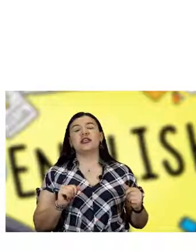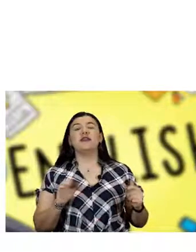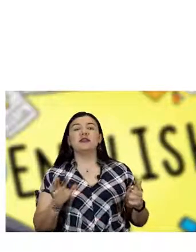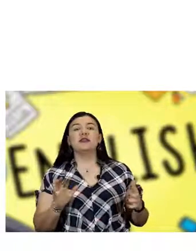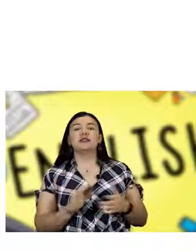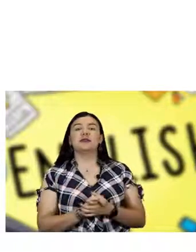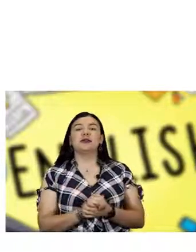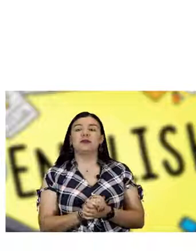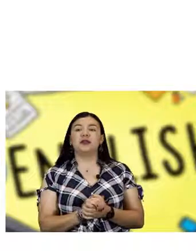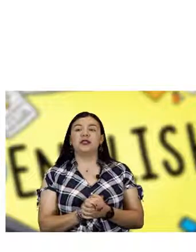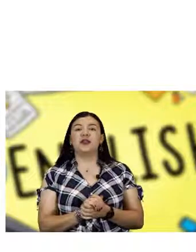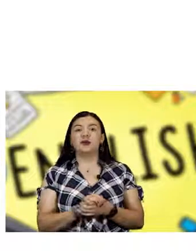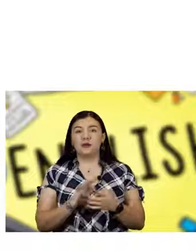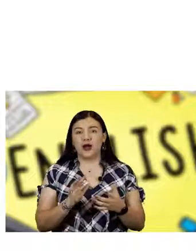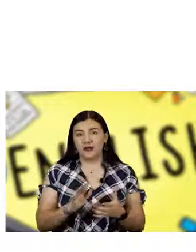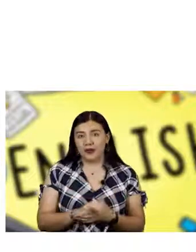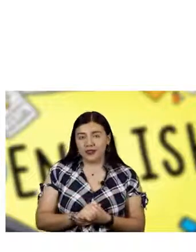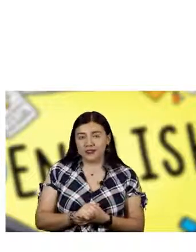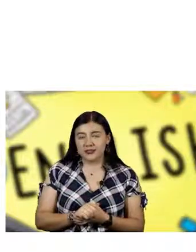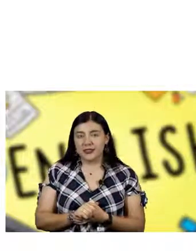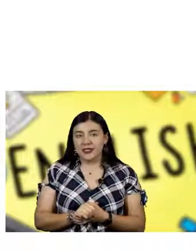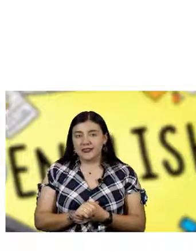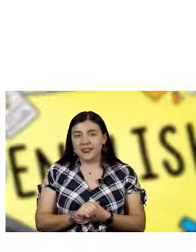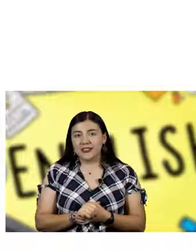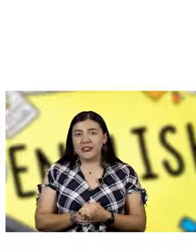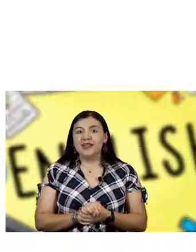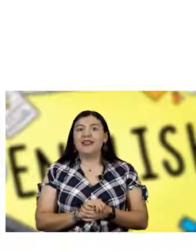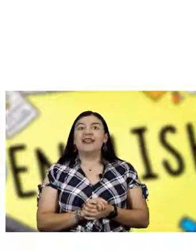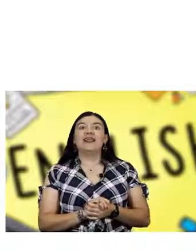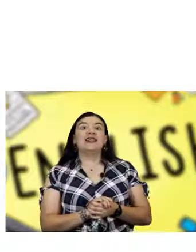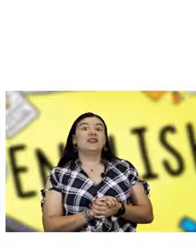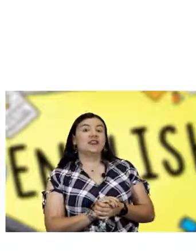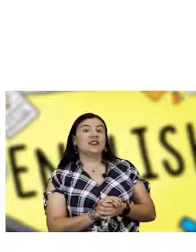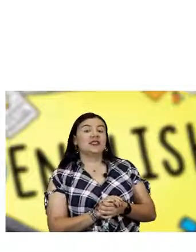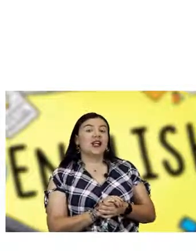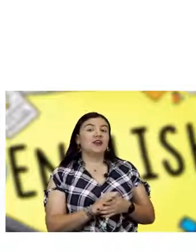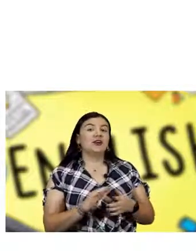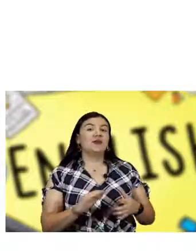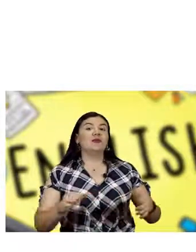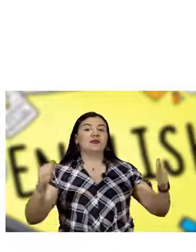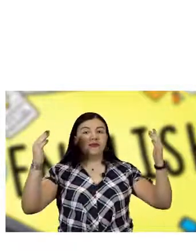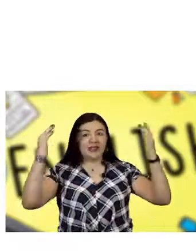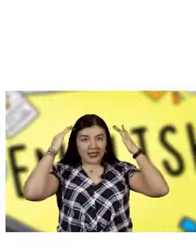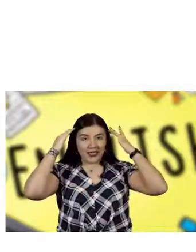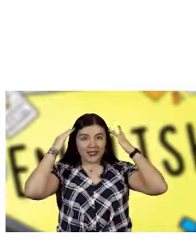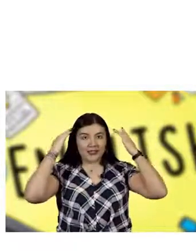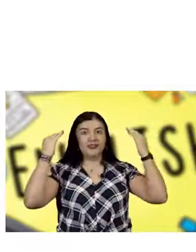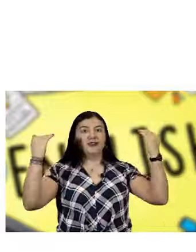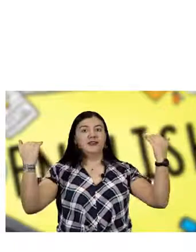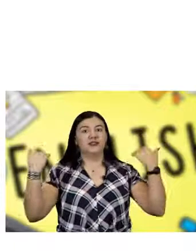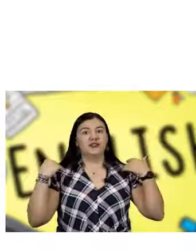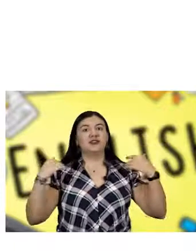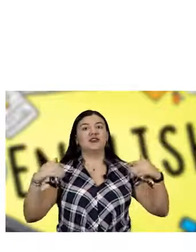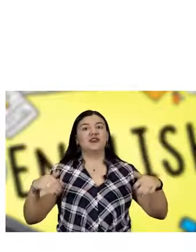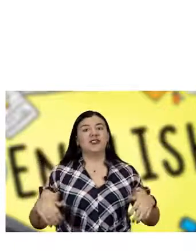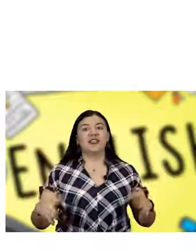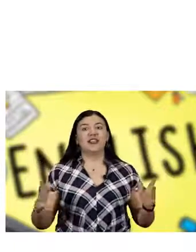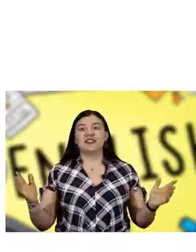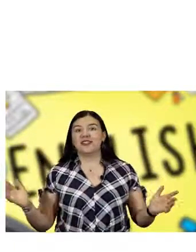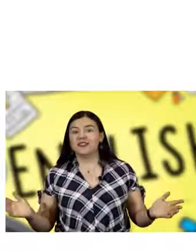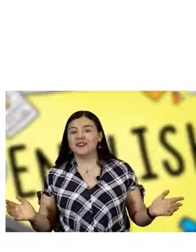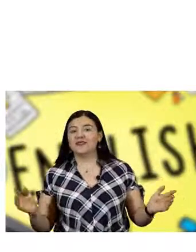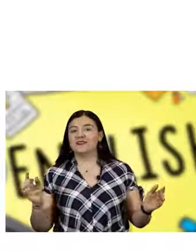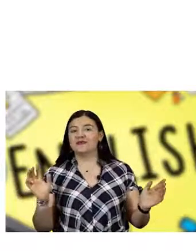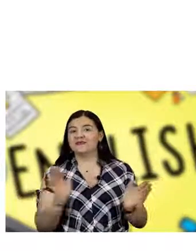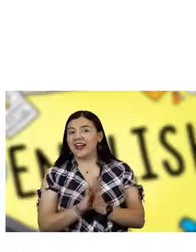nos enseñan cuando estamos aprendiendo body parts, ¿sí? Entonces sería algo como head, shoulders,